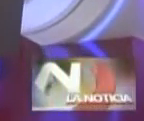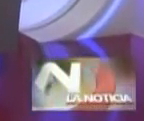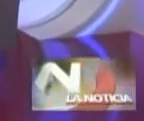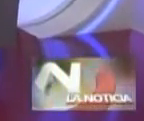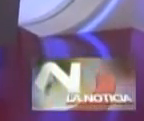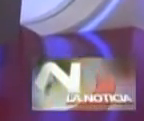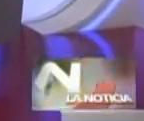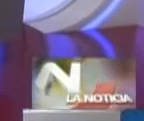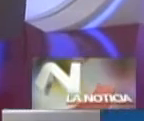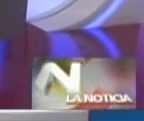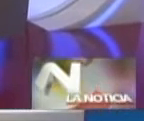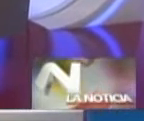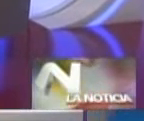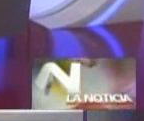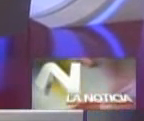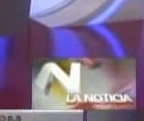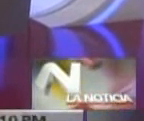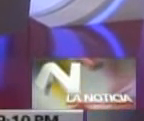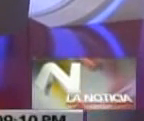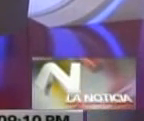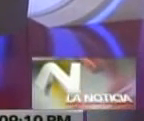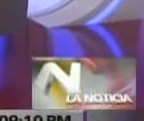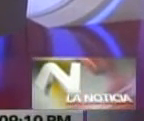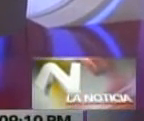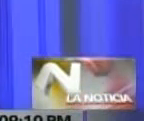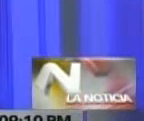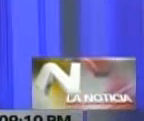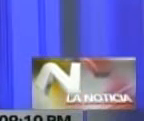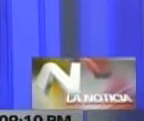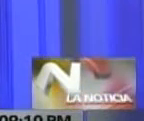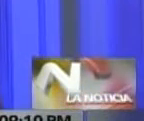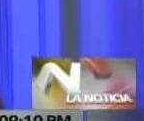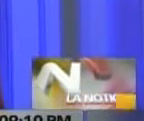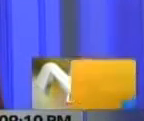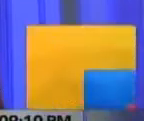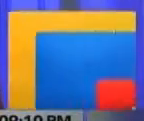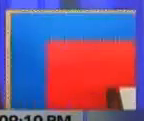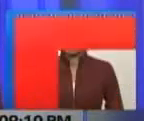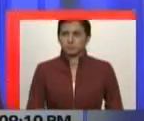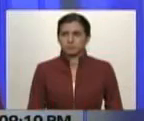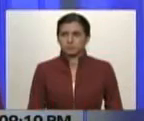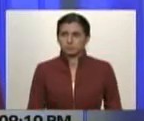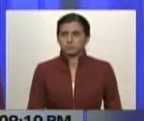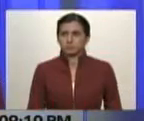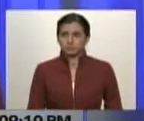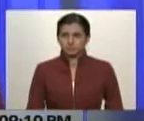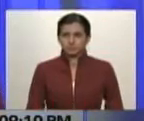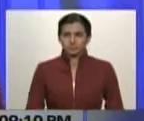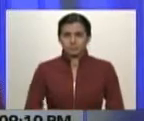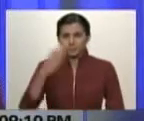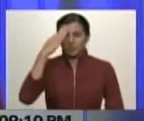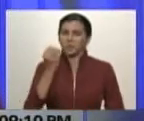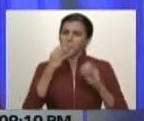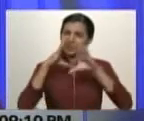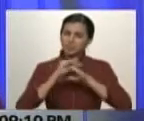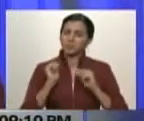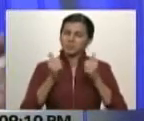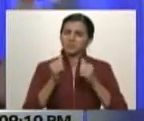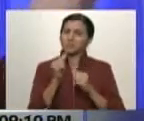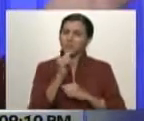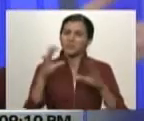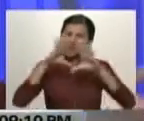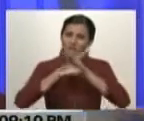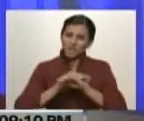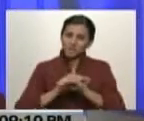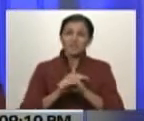hola qué tal muy buenas noches continuamos en este operativo especial parlamentarias 2015 a se inicia la noticia estelar del día de hoy